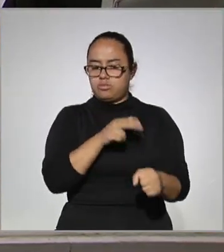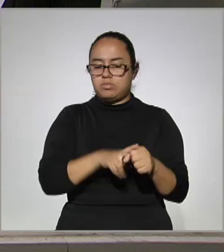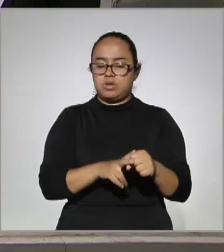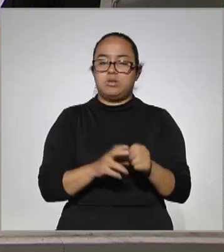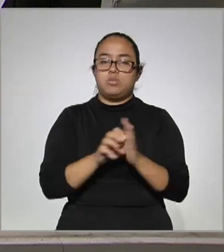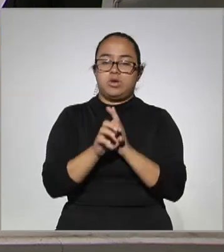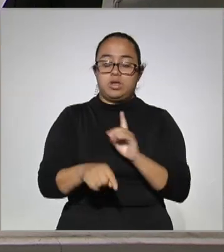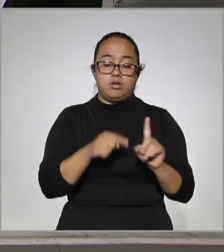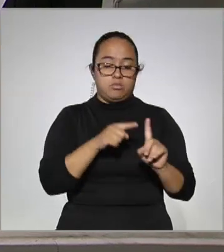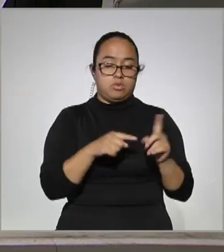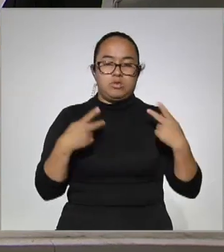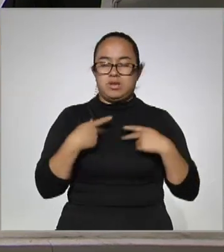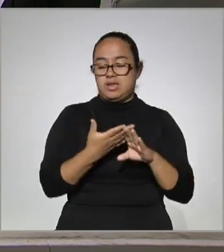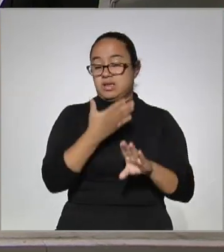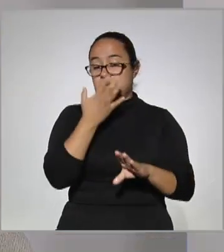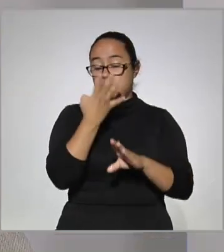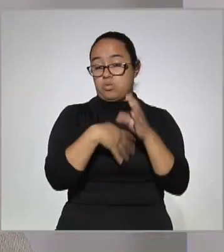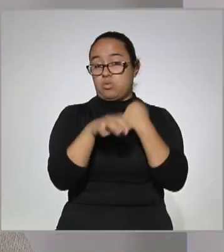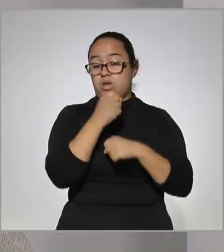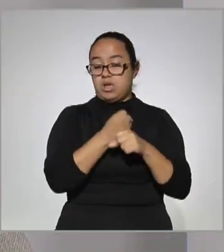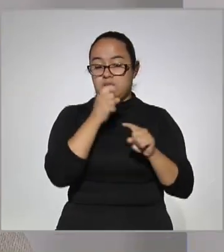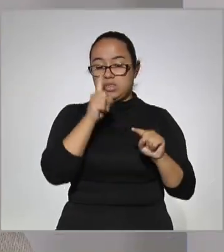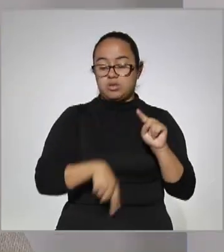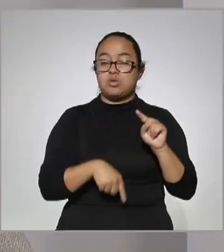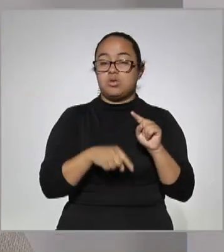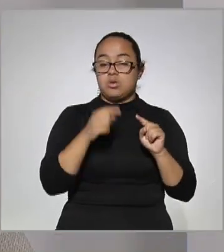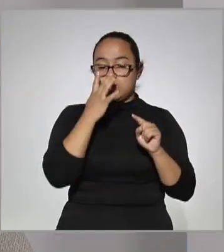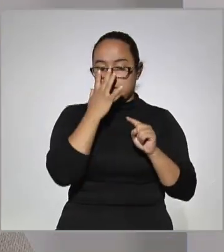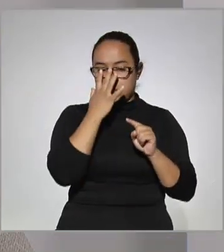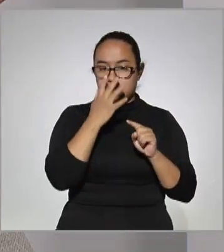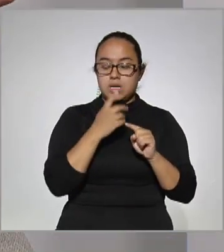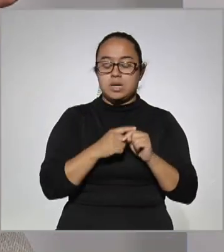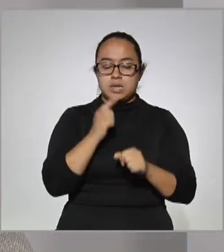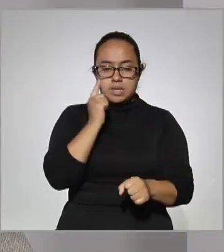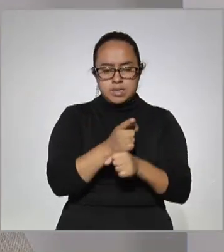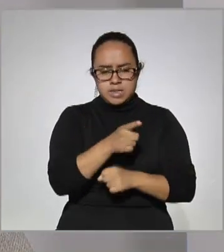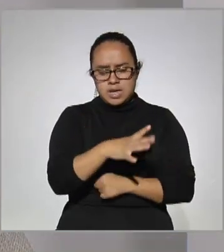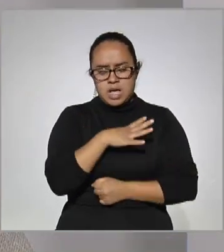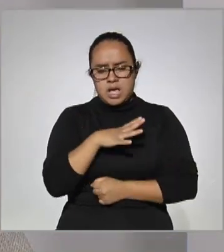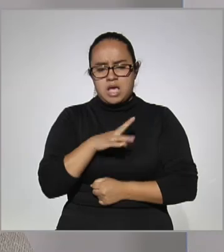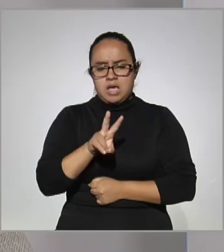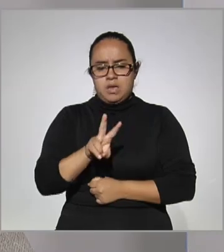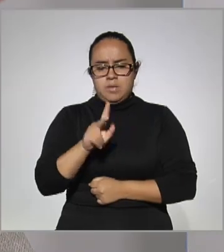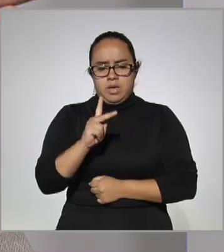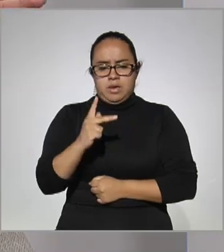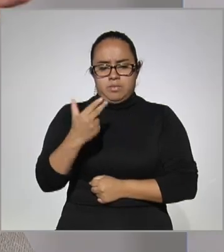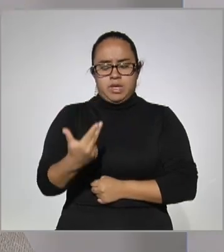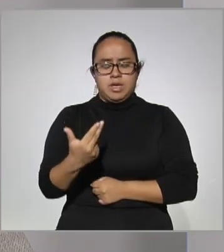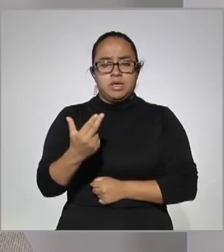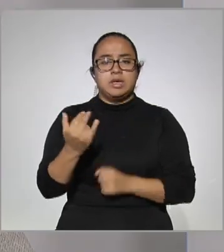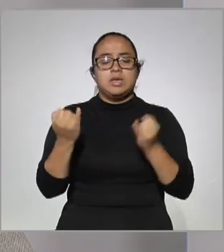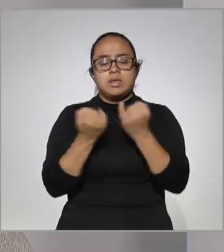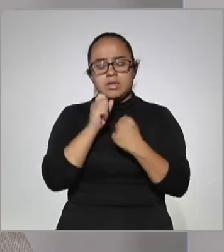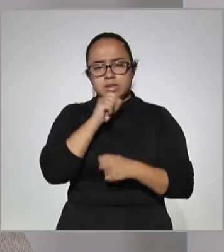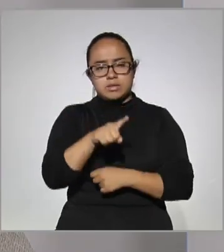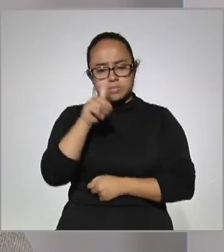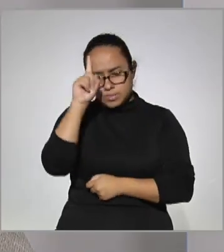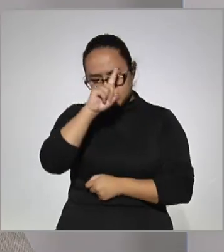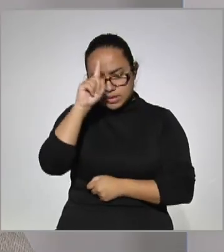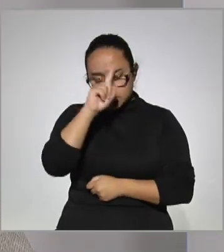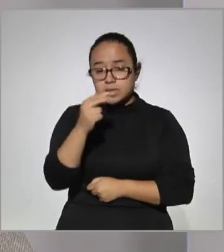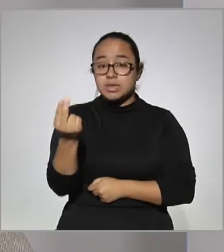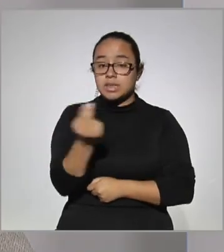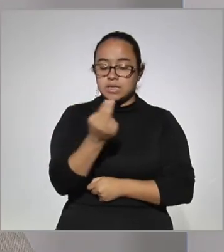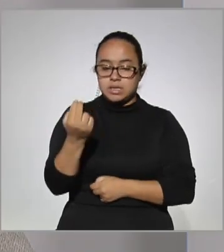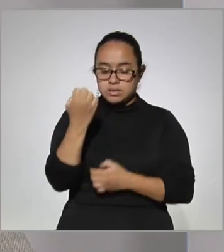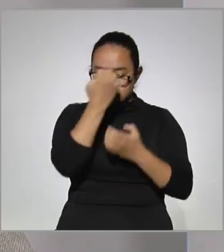esta paciente, ¿no? Que hace 4 años tuvo o se detectó el virus del papiloma humano, incluso se recomienda que debe de tener